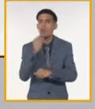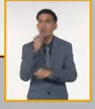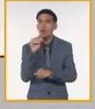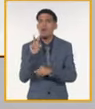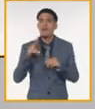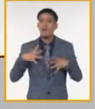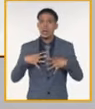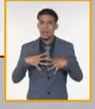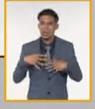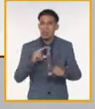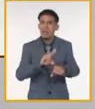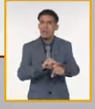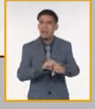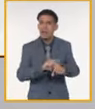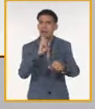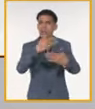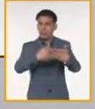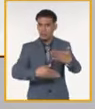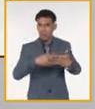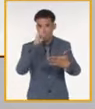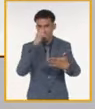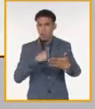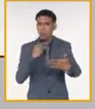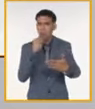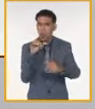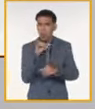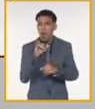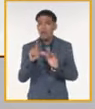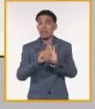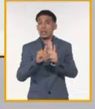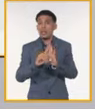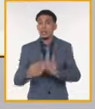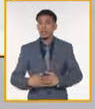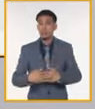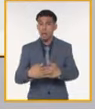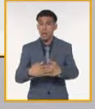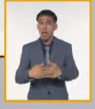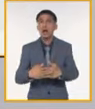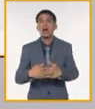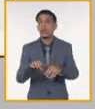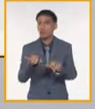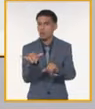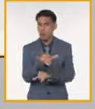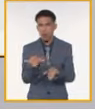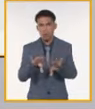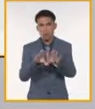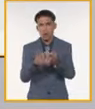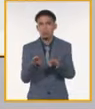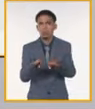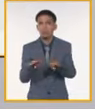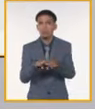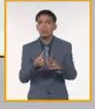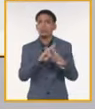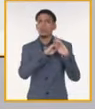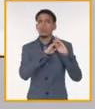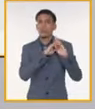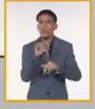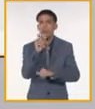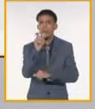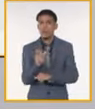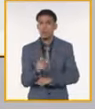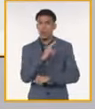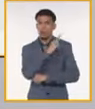con enfermedad con con vacaciones con la licencia de maternidad tiene todos los beneficios se rige por ese régimen y la responsabilidad es del dueño del del